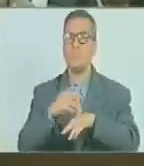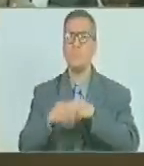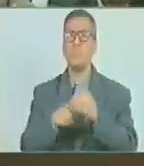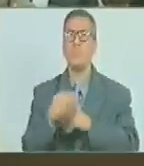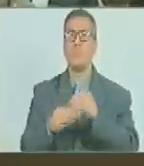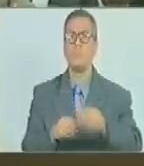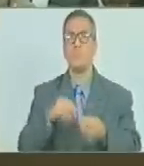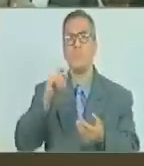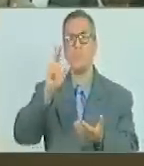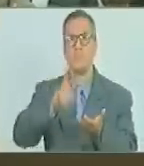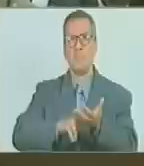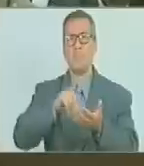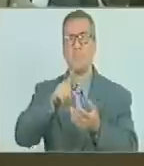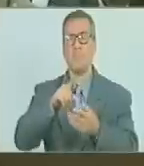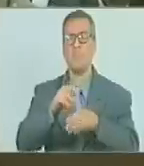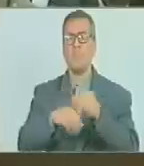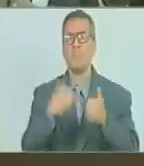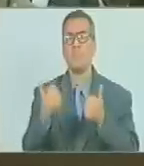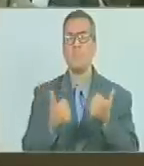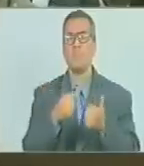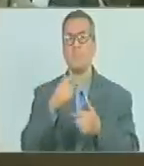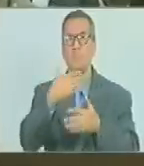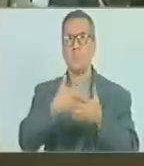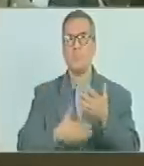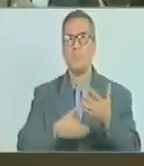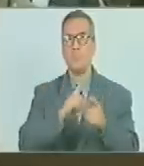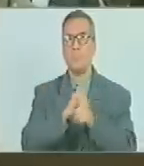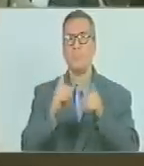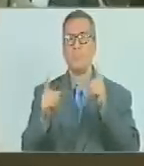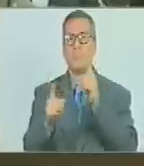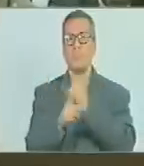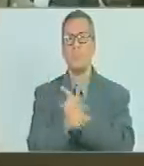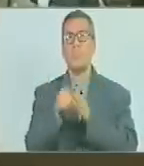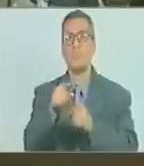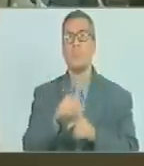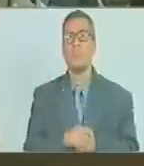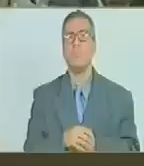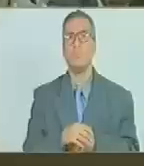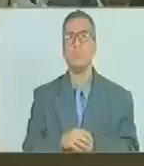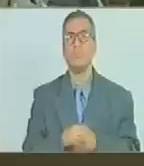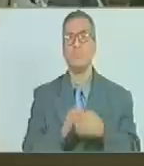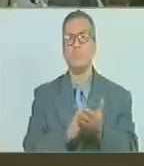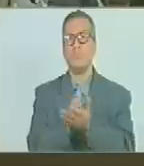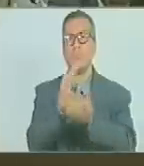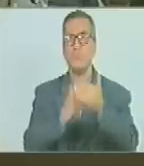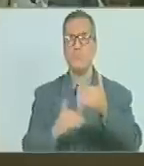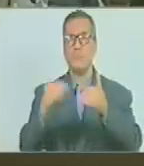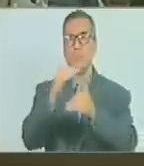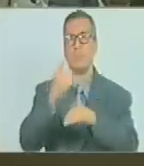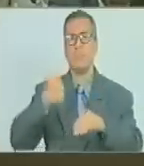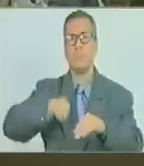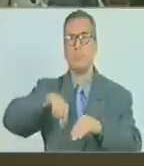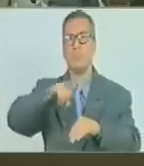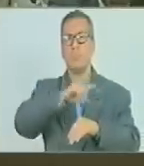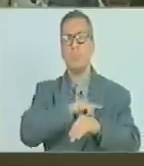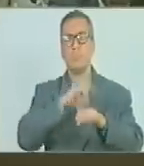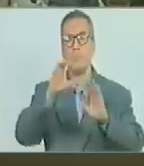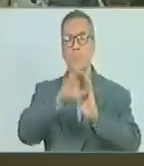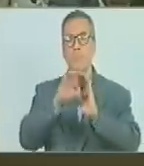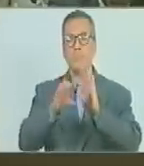la aprobación del estatuto de transición, pasando por encima de nuestra